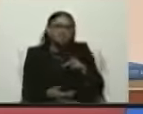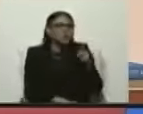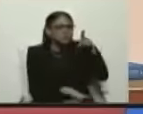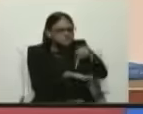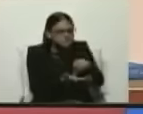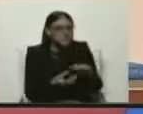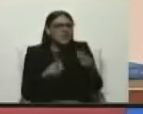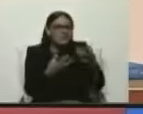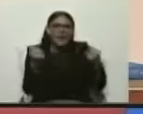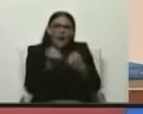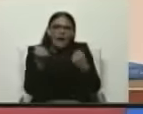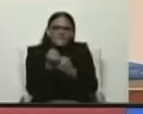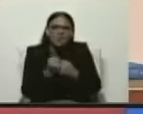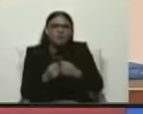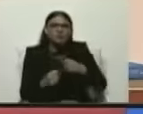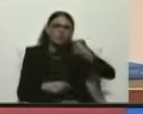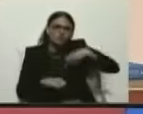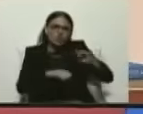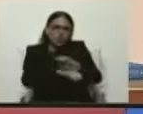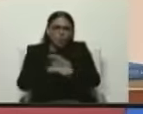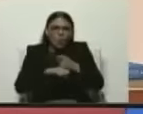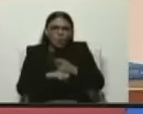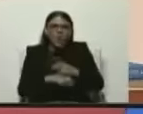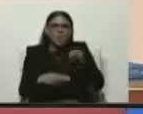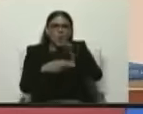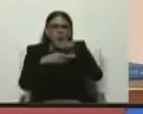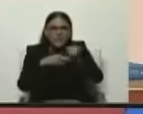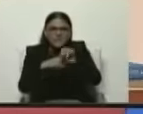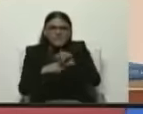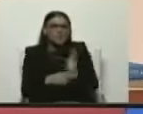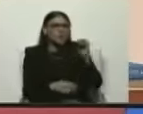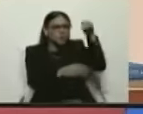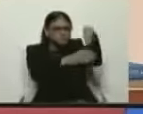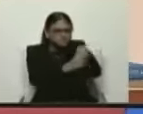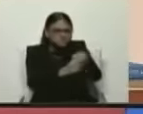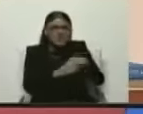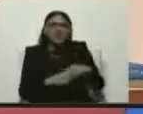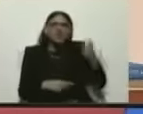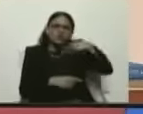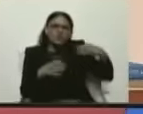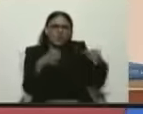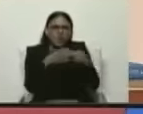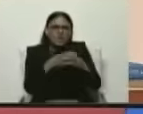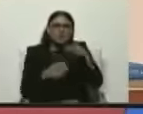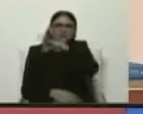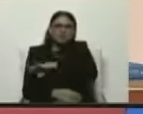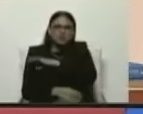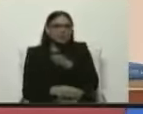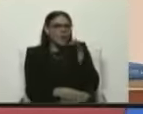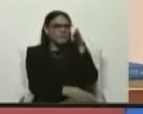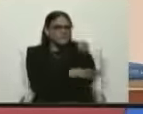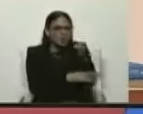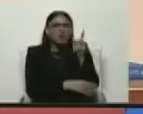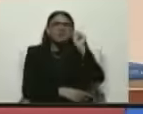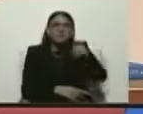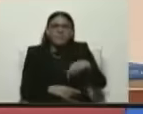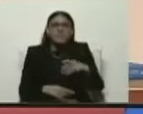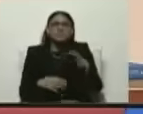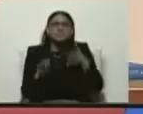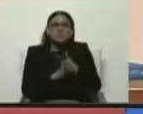revolucionario, ahí ha estado los ministros metidos, el equipo de social, de la vicepresidencia